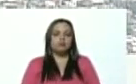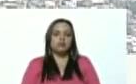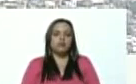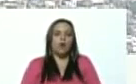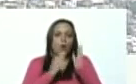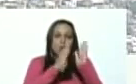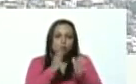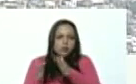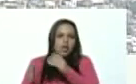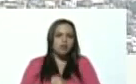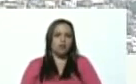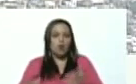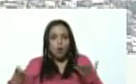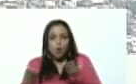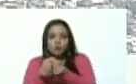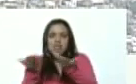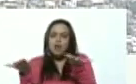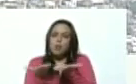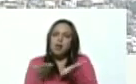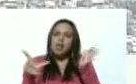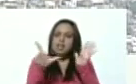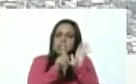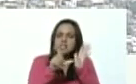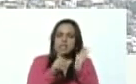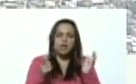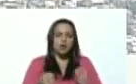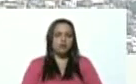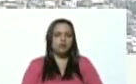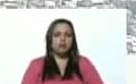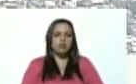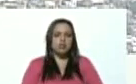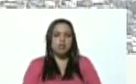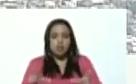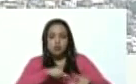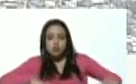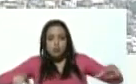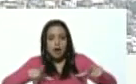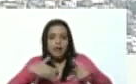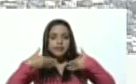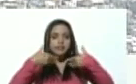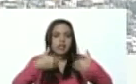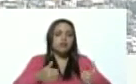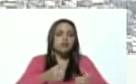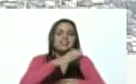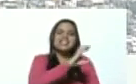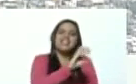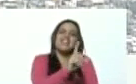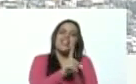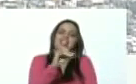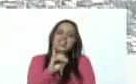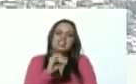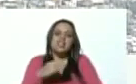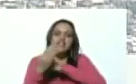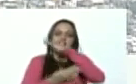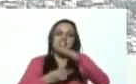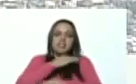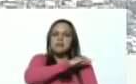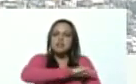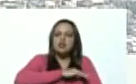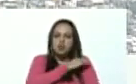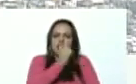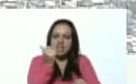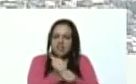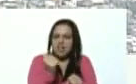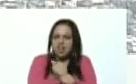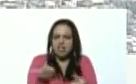estructural, con su escuela y su liceo, y su consultorio, y su CDI, y su base de misiones